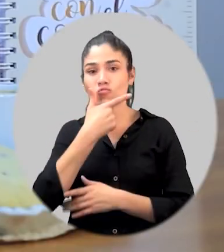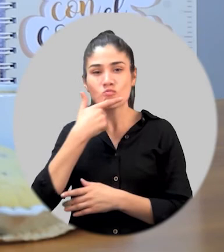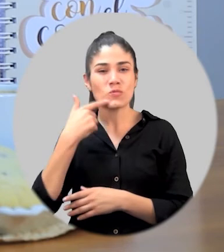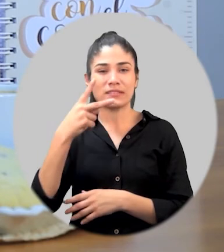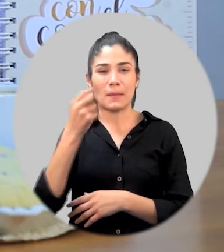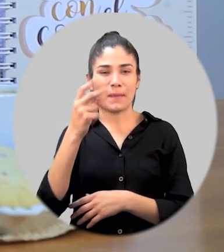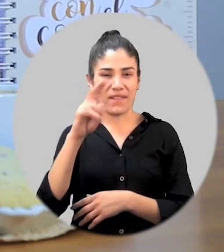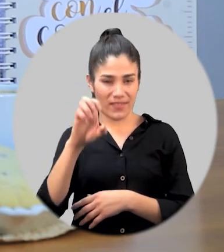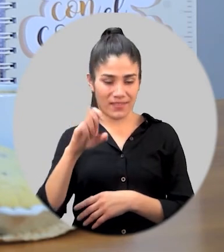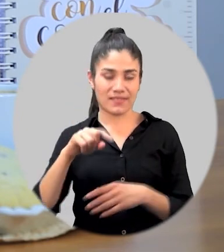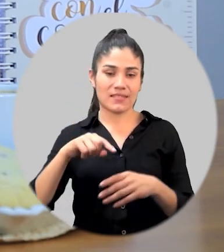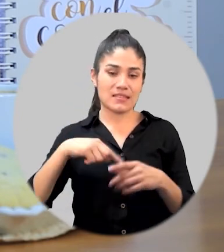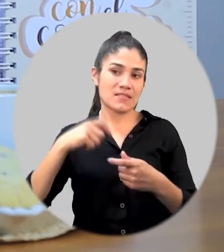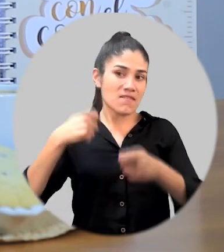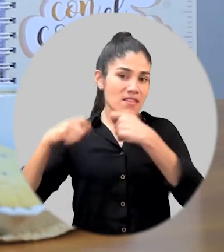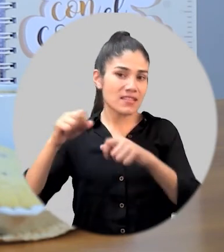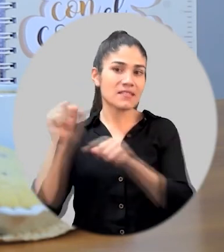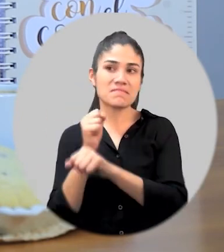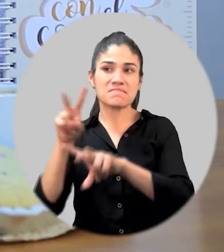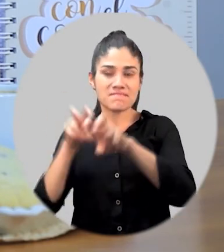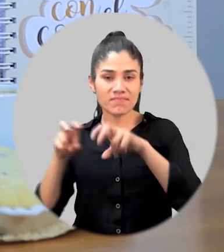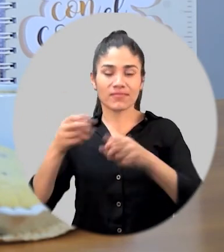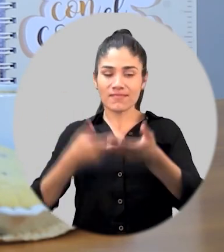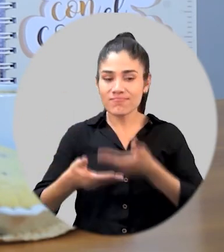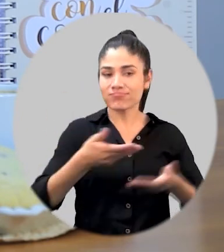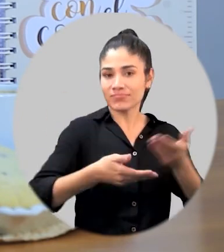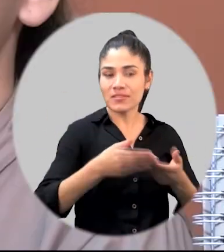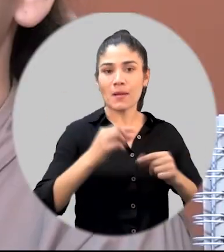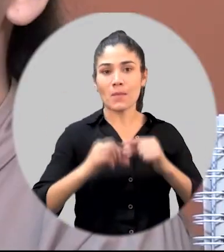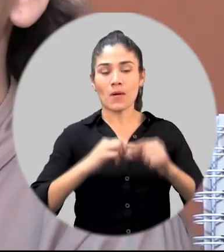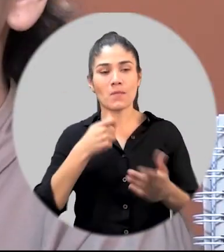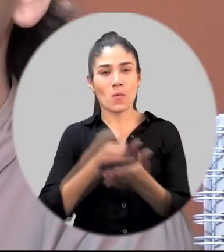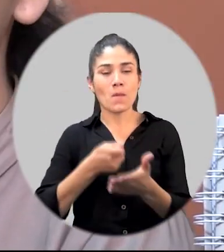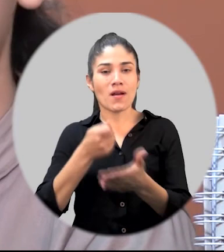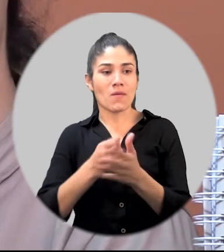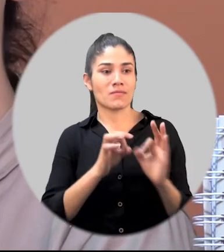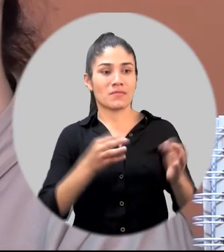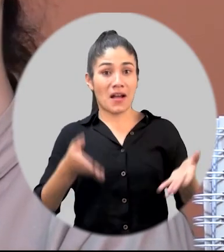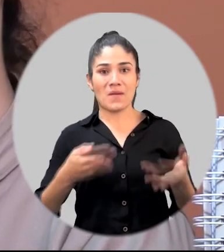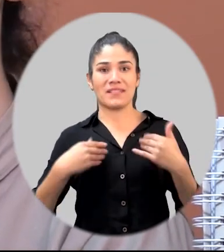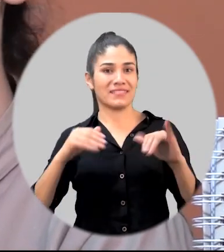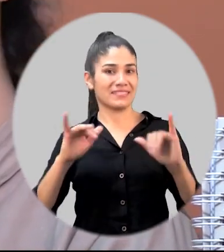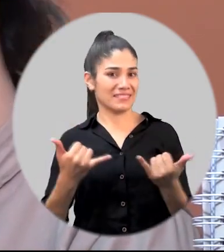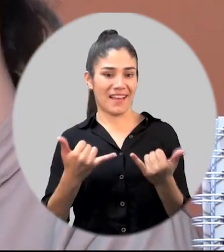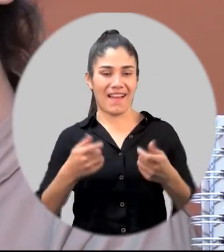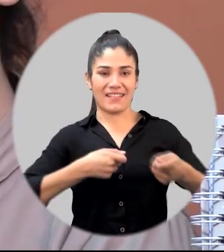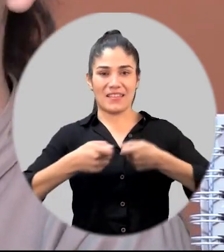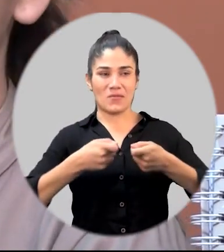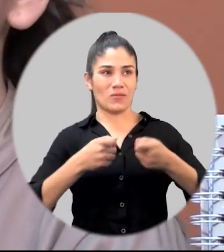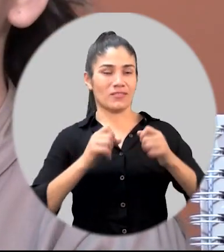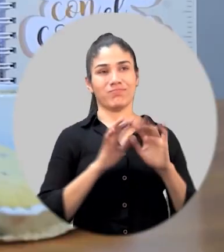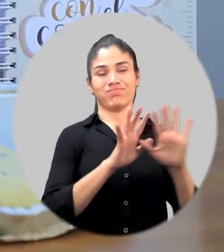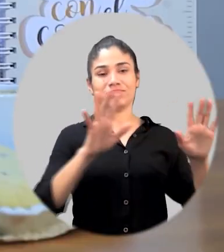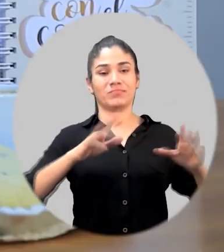Y ahí comencé a vender y con lo que juntaba iba comprando más cosas. Y así hasta equipar ahora, ya equipamos casi toda la